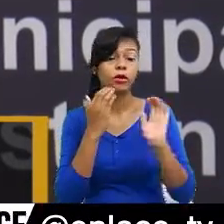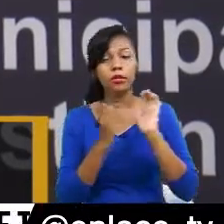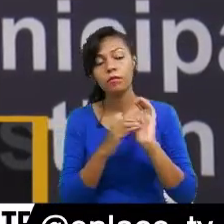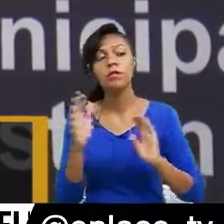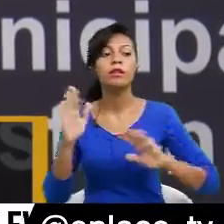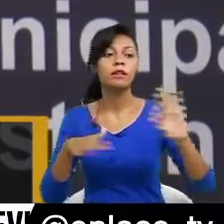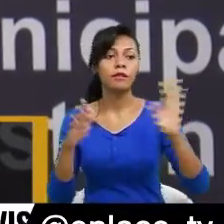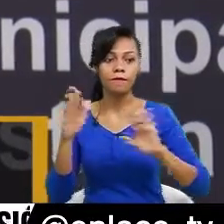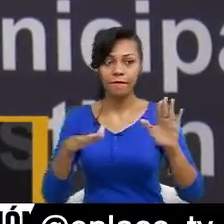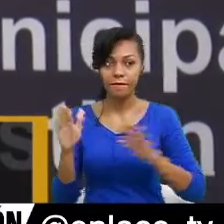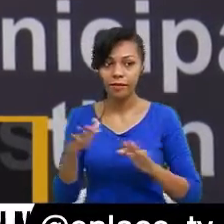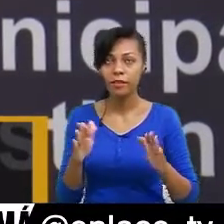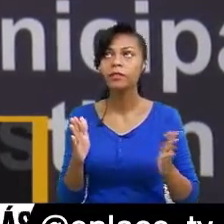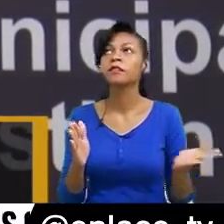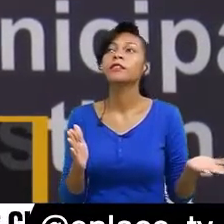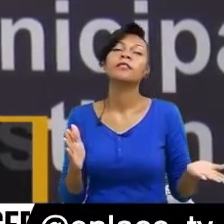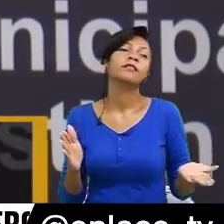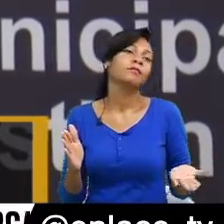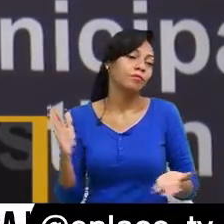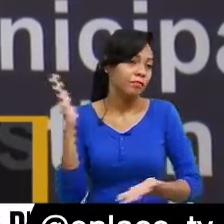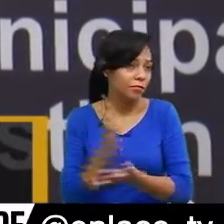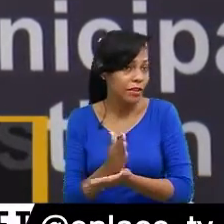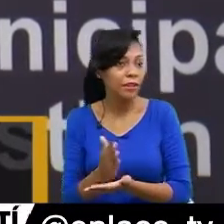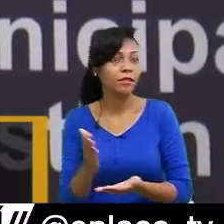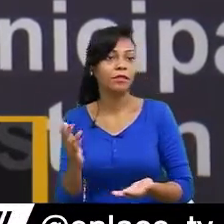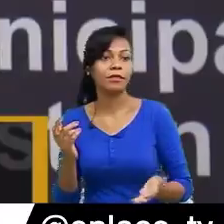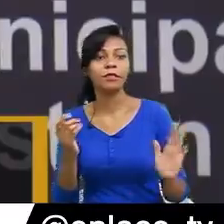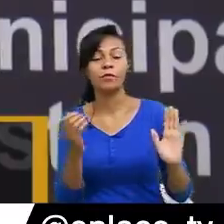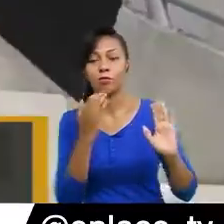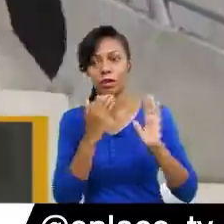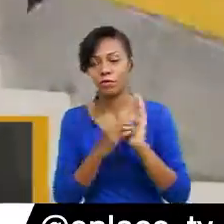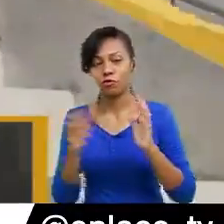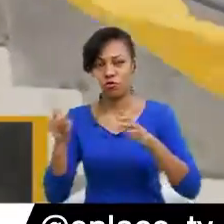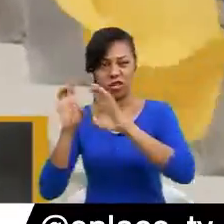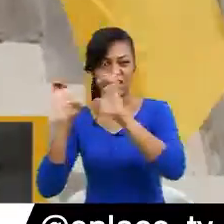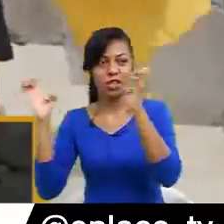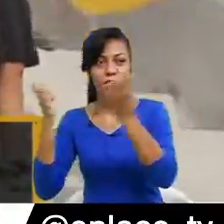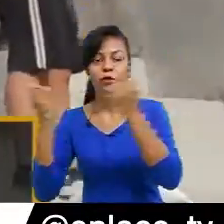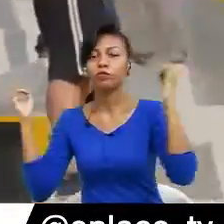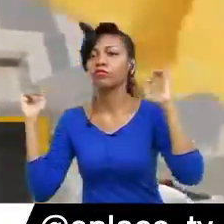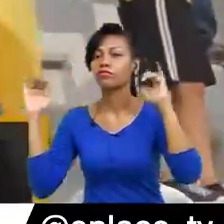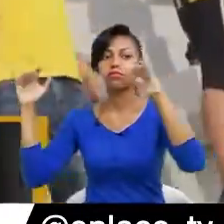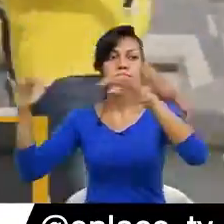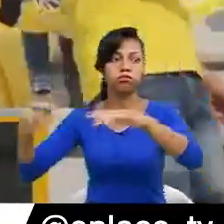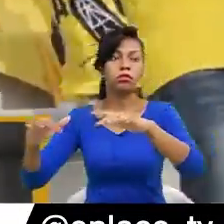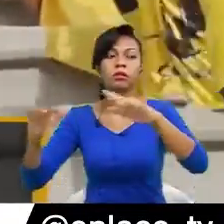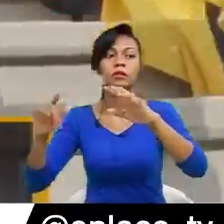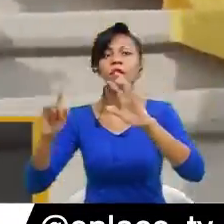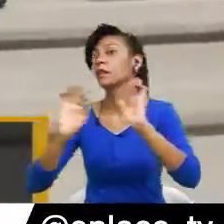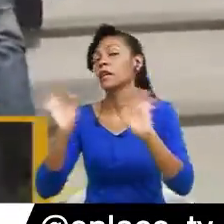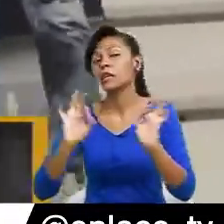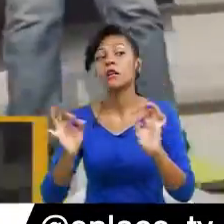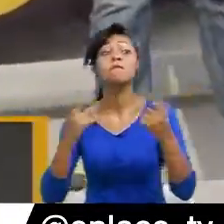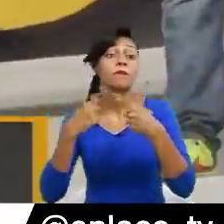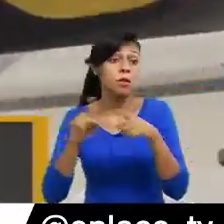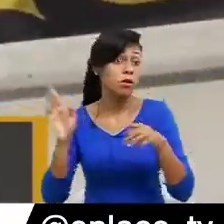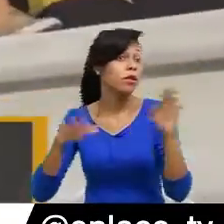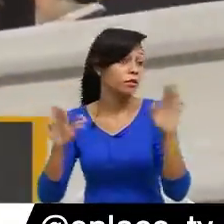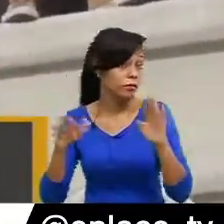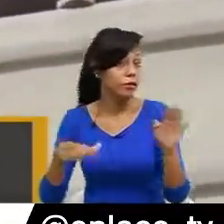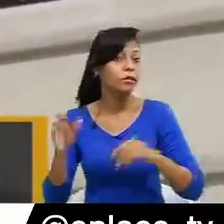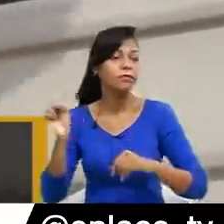aunque no coordinados, de que haya, digamos, que el estadio esté en funcionamiento, sí queremos que de